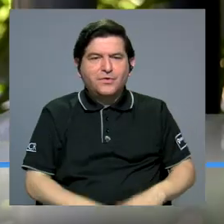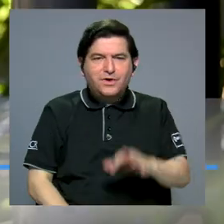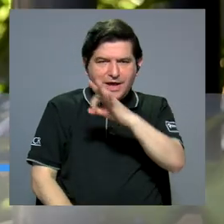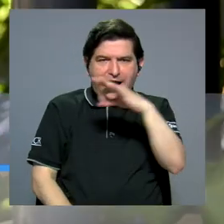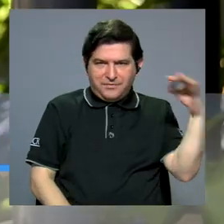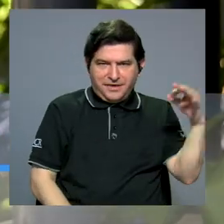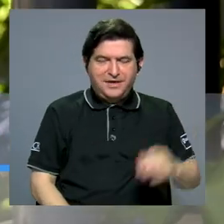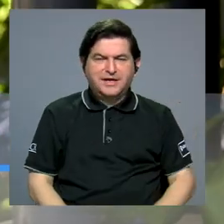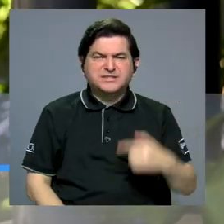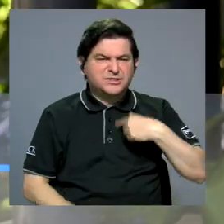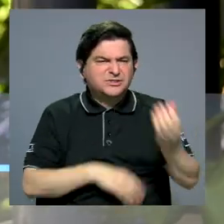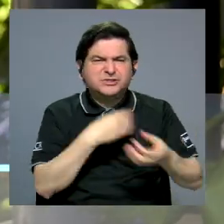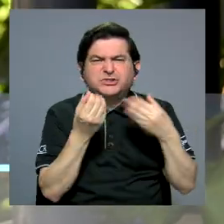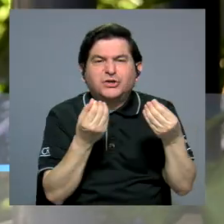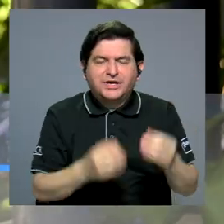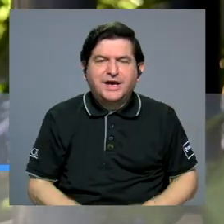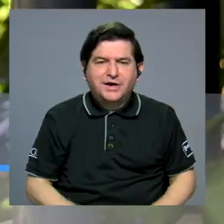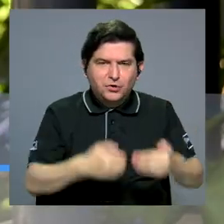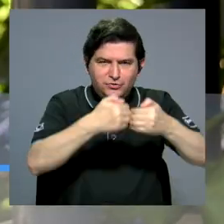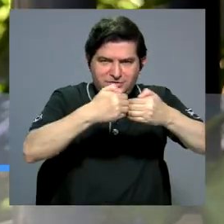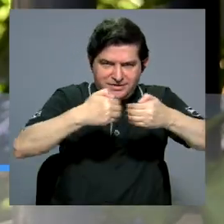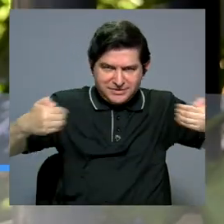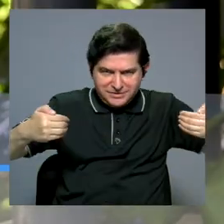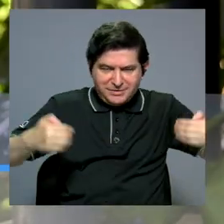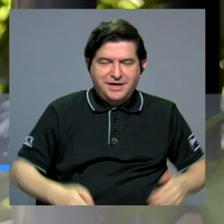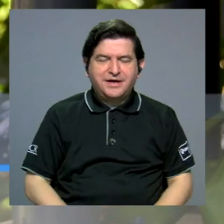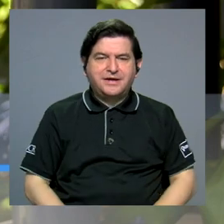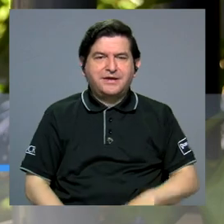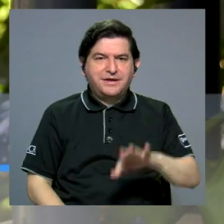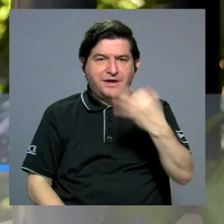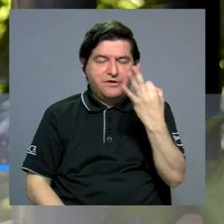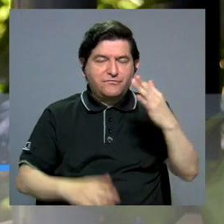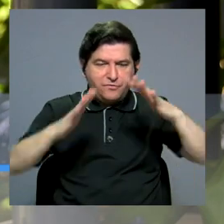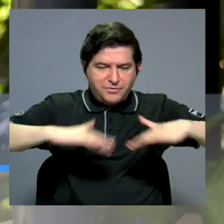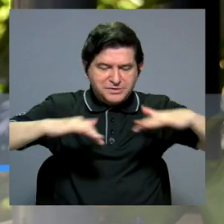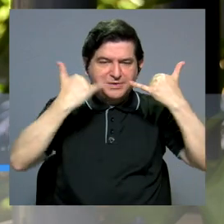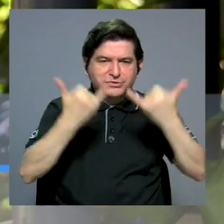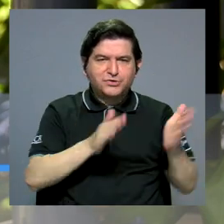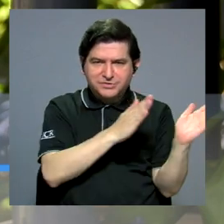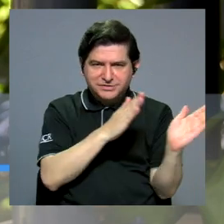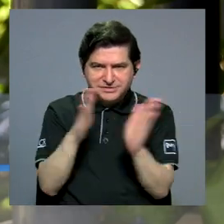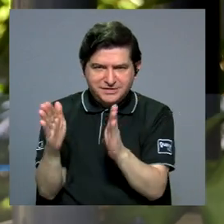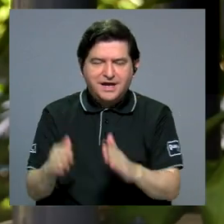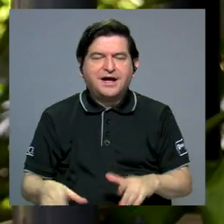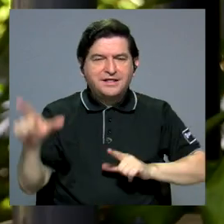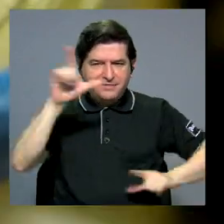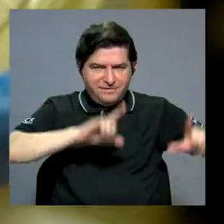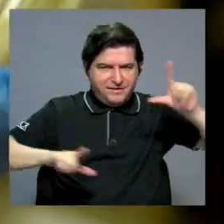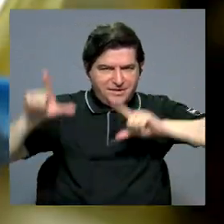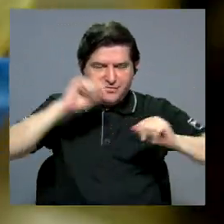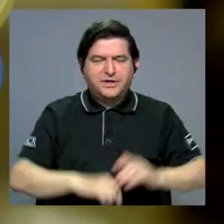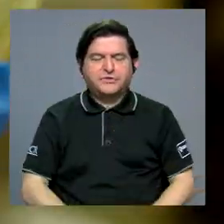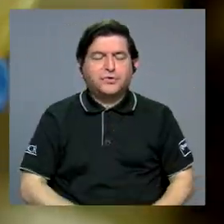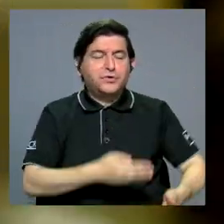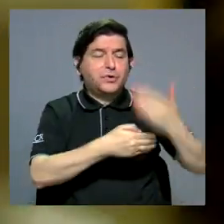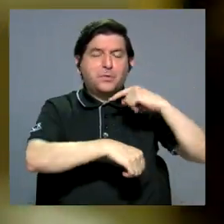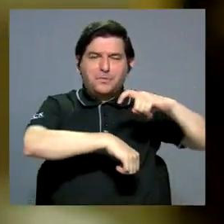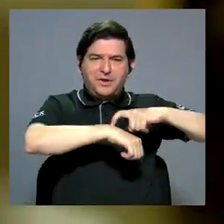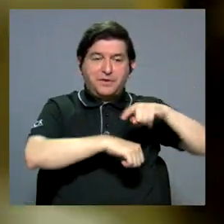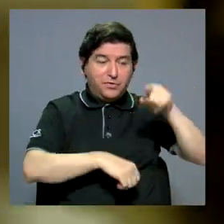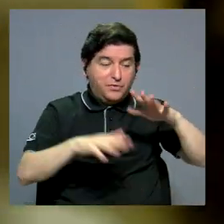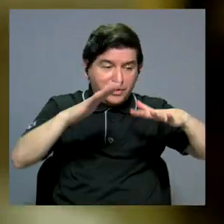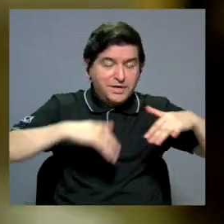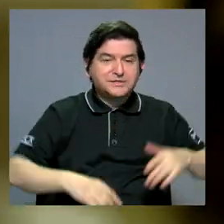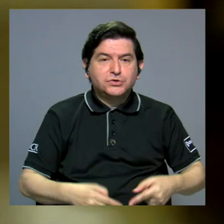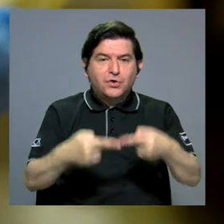con ellas lo que hago es aislarlas en un medio que ya he preparado previamente en el laboratorio con mucho tiempo. Ese medio